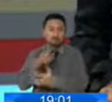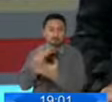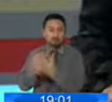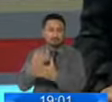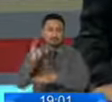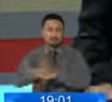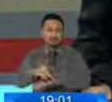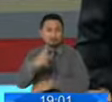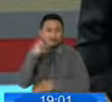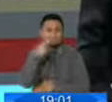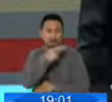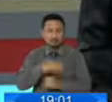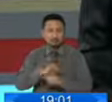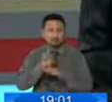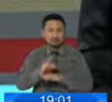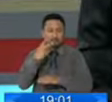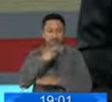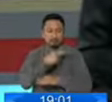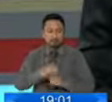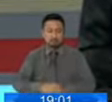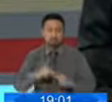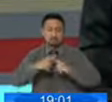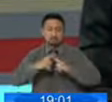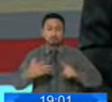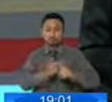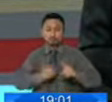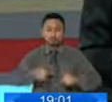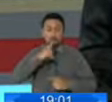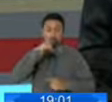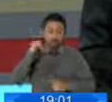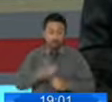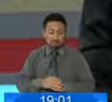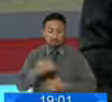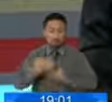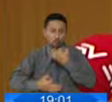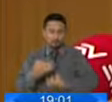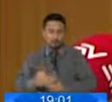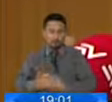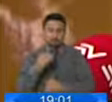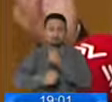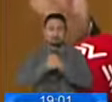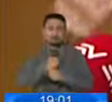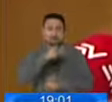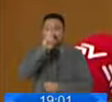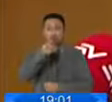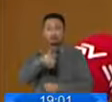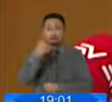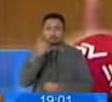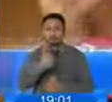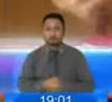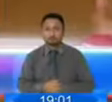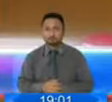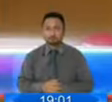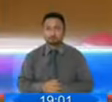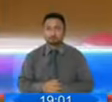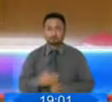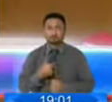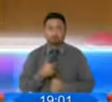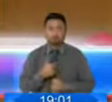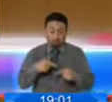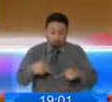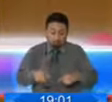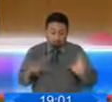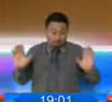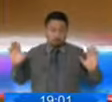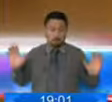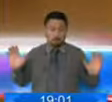en un proceso legal iniciado por el expresidente Correa en el año 2011. Como siempre lo he dicho, estoy acá. Si desean